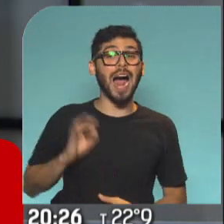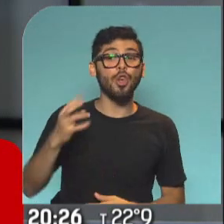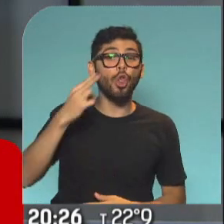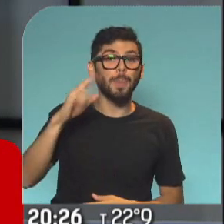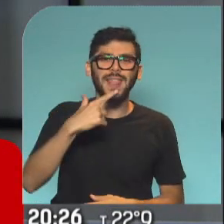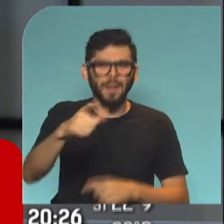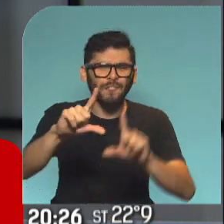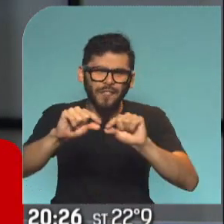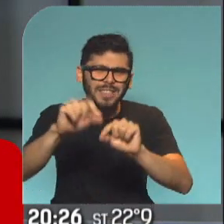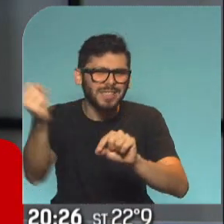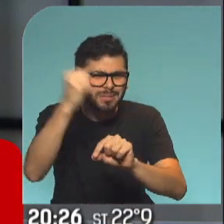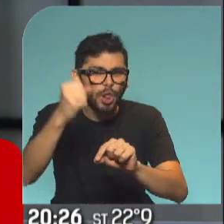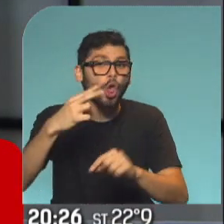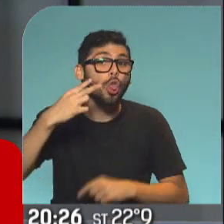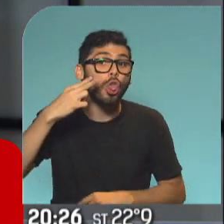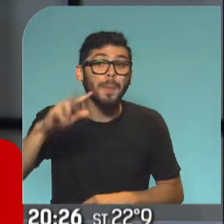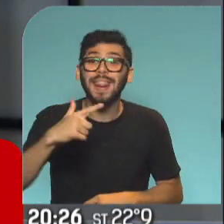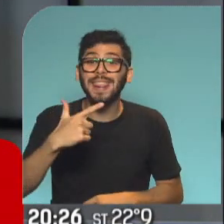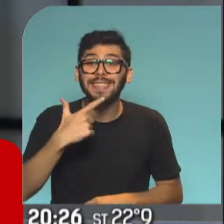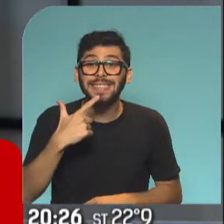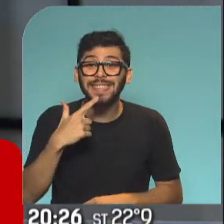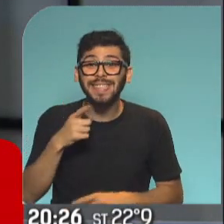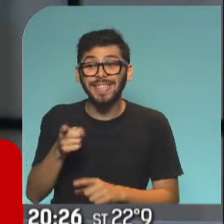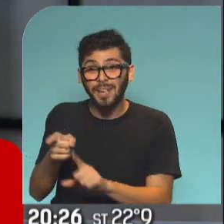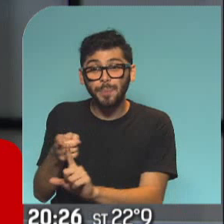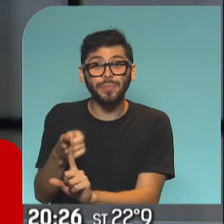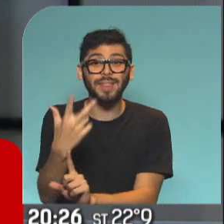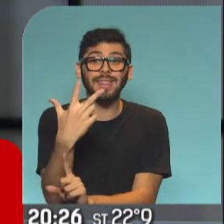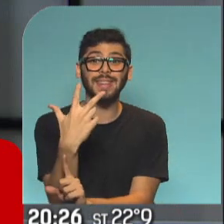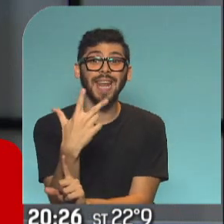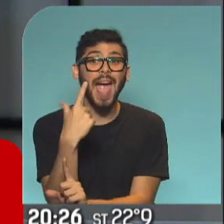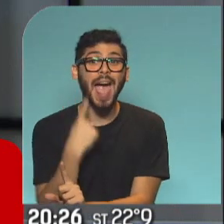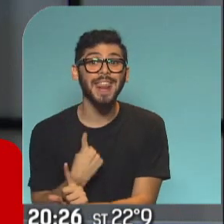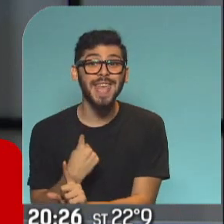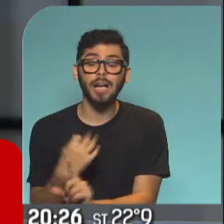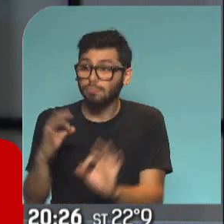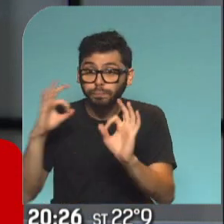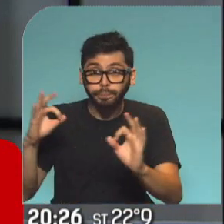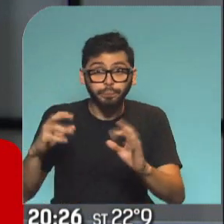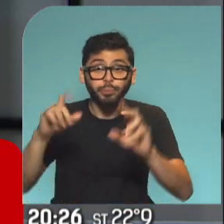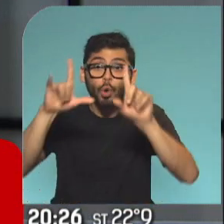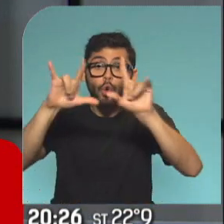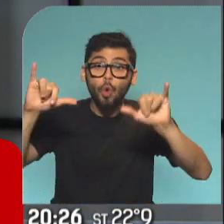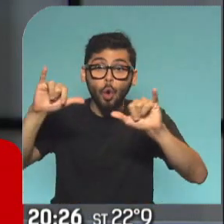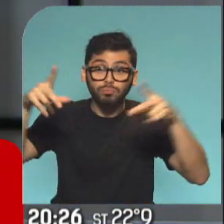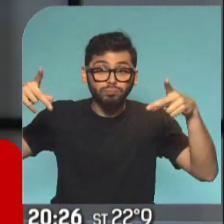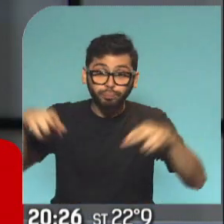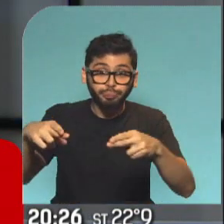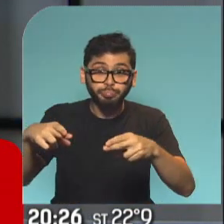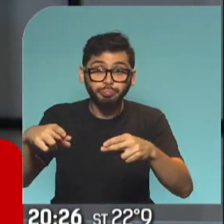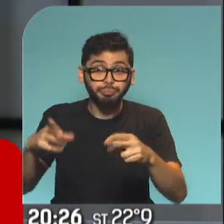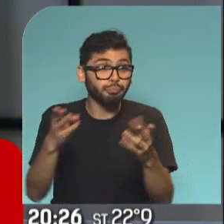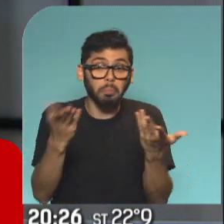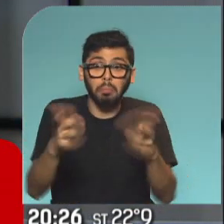anota la fecha porque es importante sufrió tres días completos consecutivos de corte de luz no tuvo